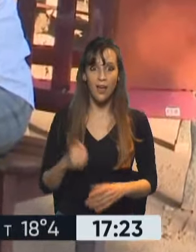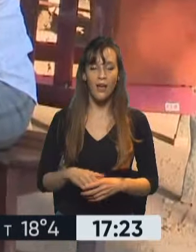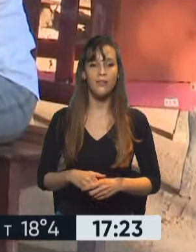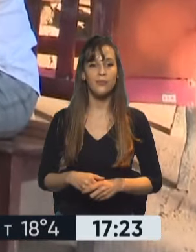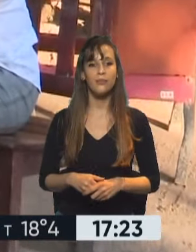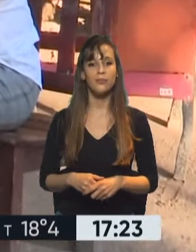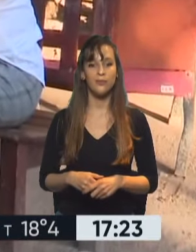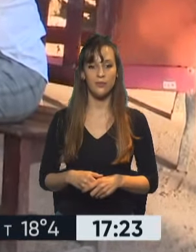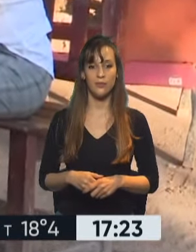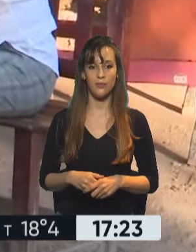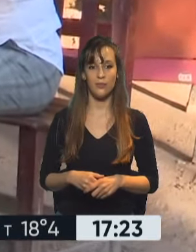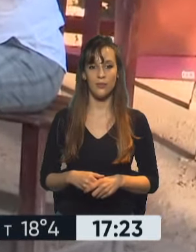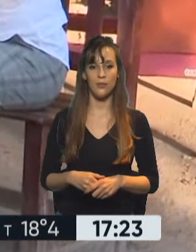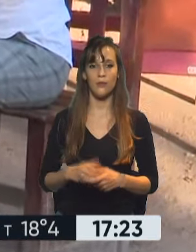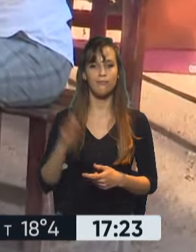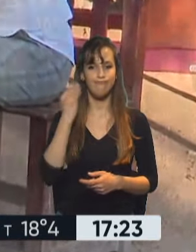Sí.